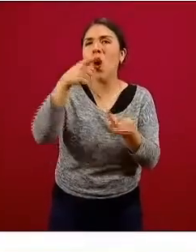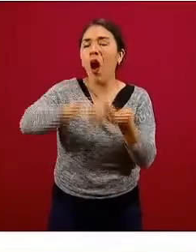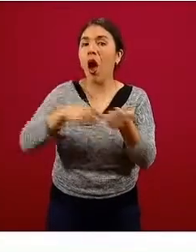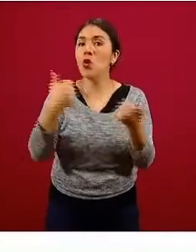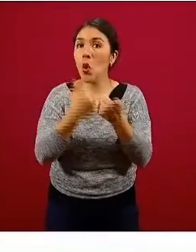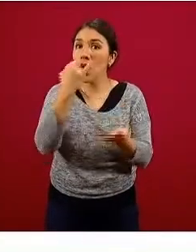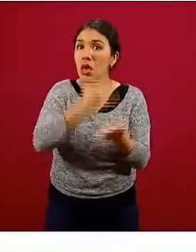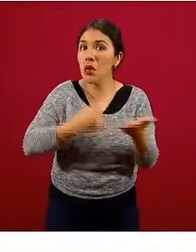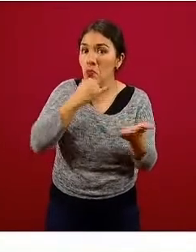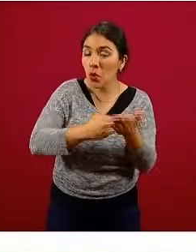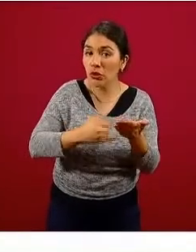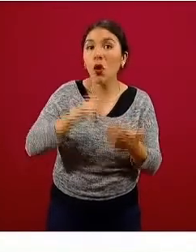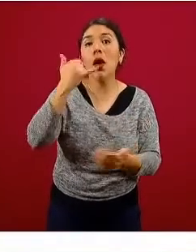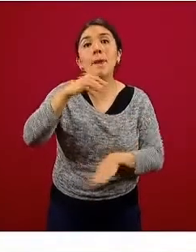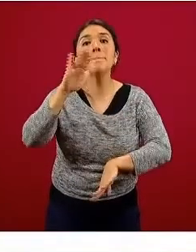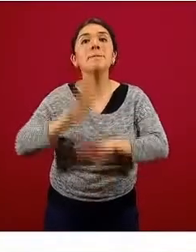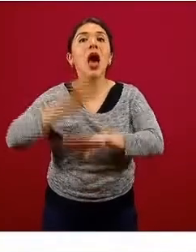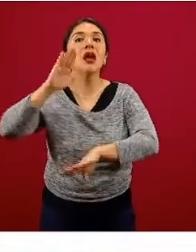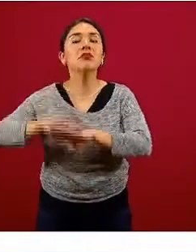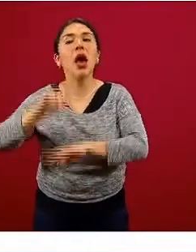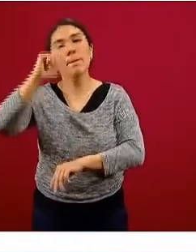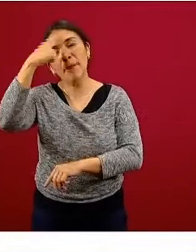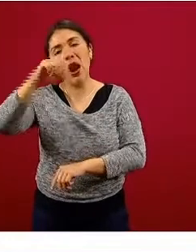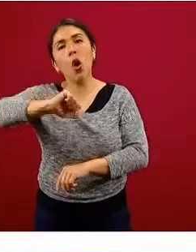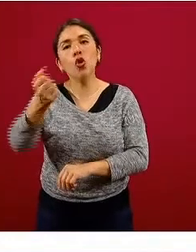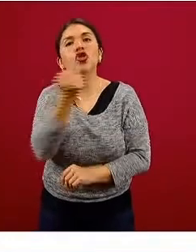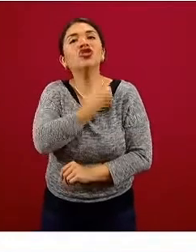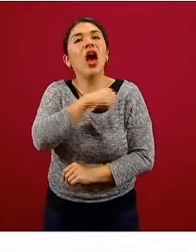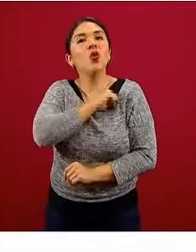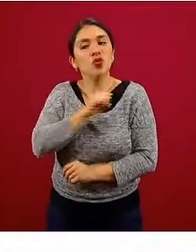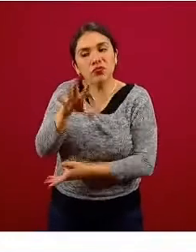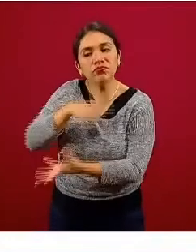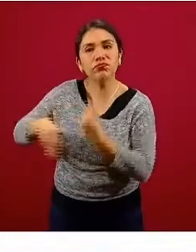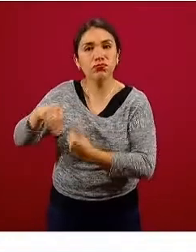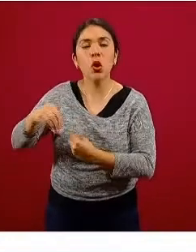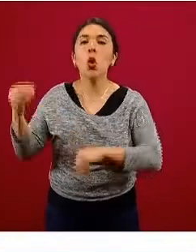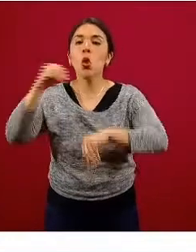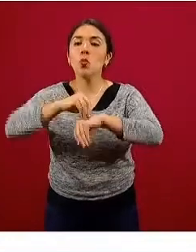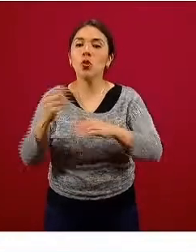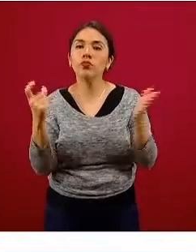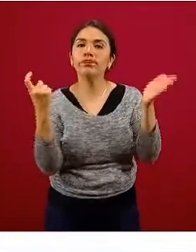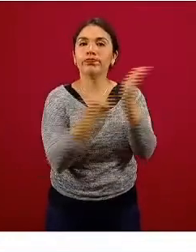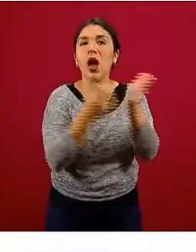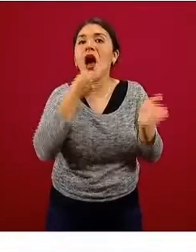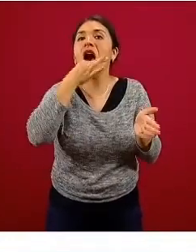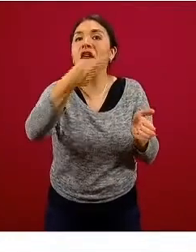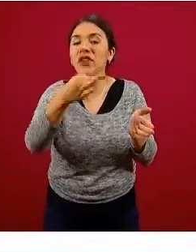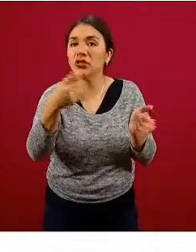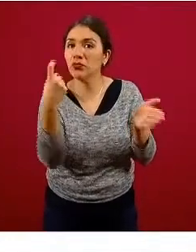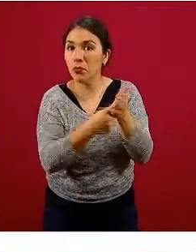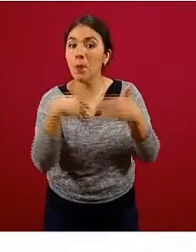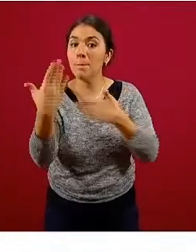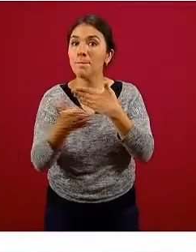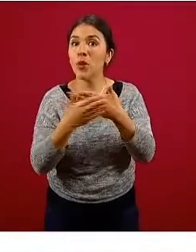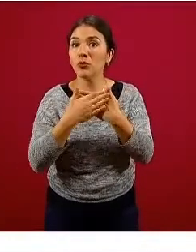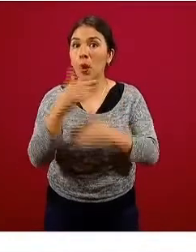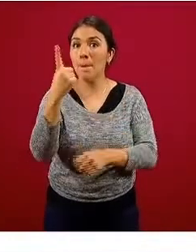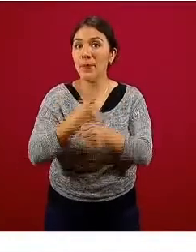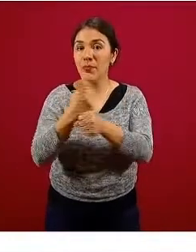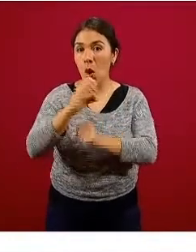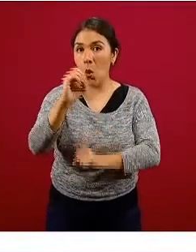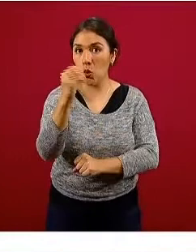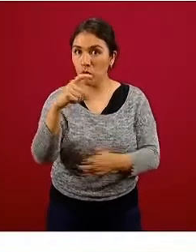tienen impuesto y un aumento en los sustitutos saludables. Etiquetado frontal de advertencia que entrará en vigor el